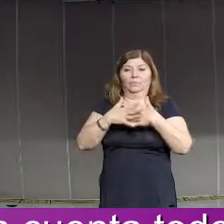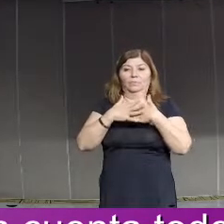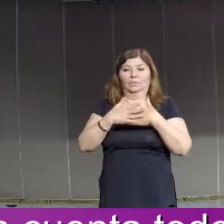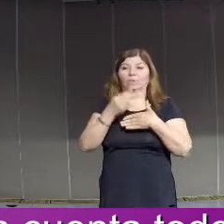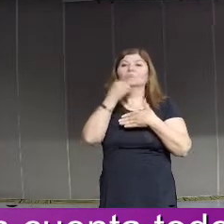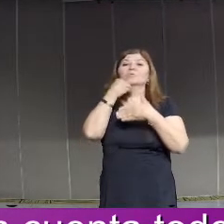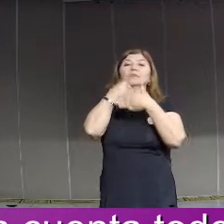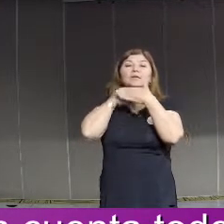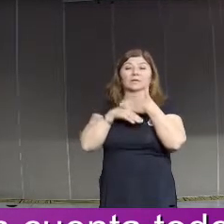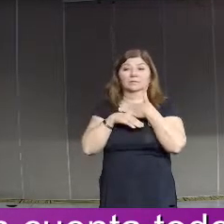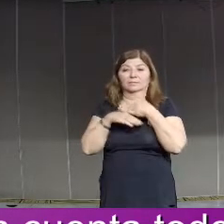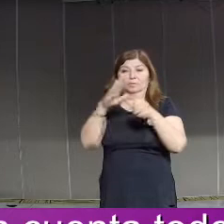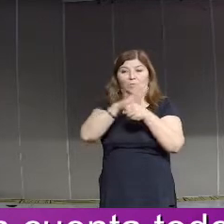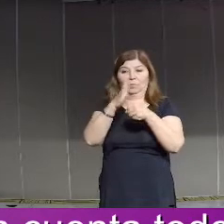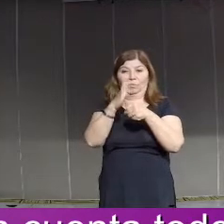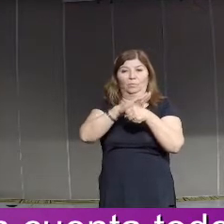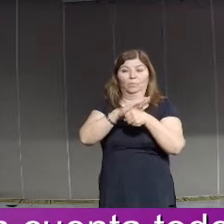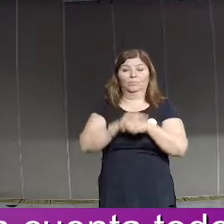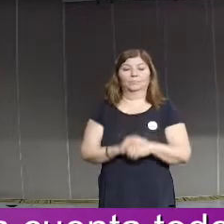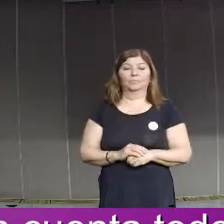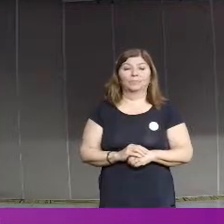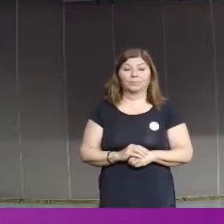deglución. Siguiente.